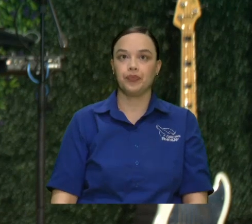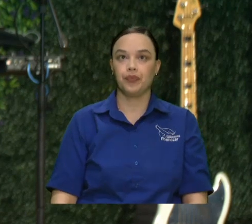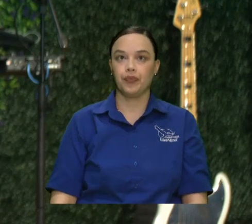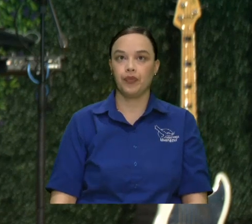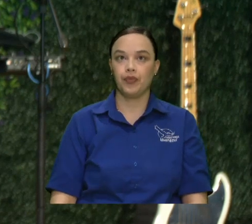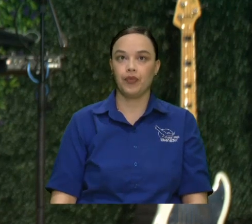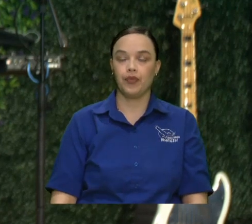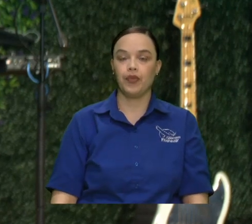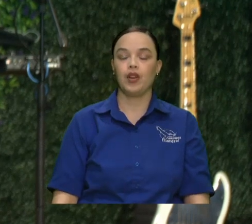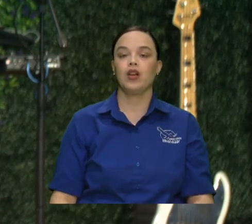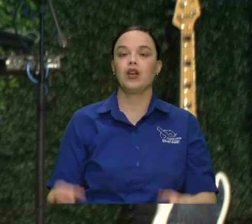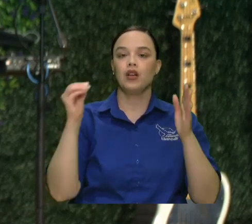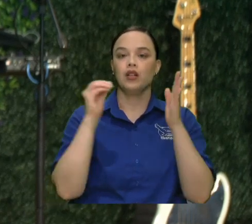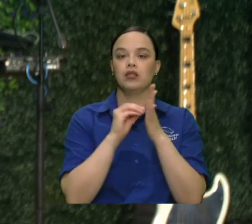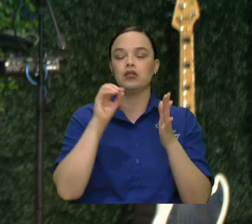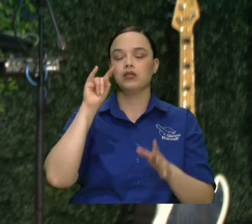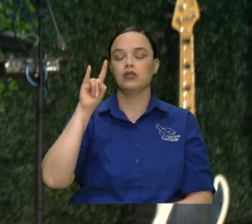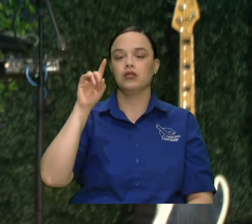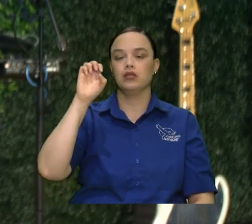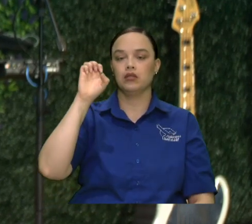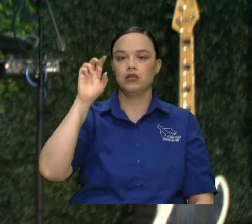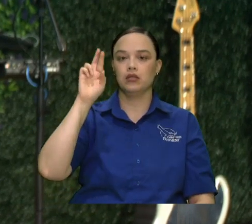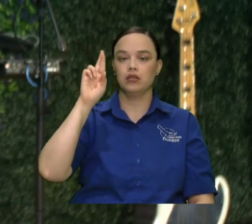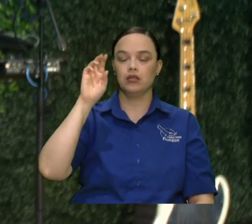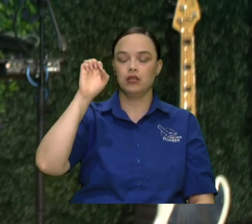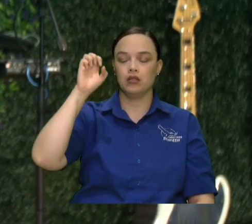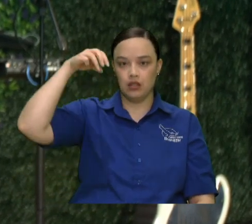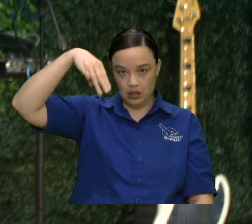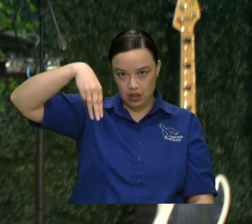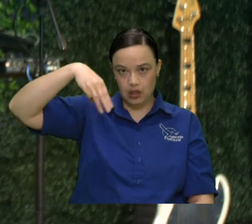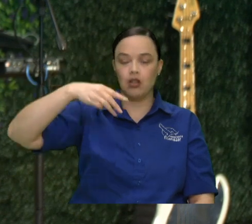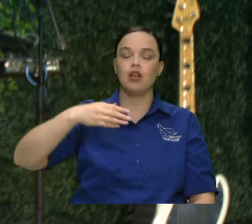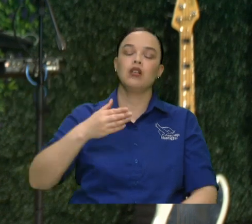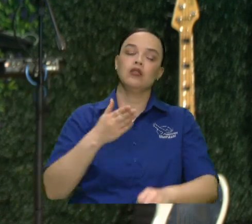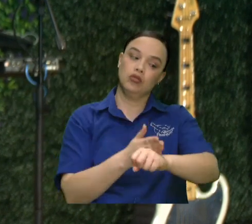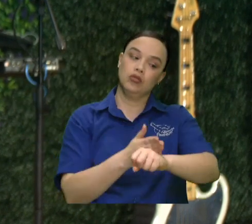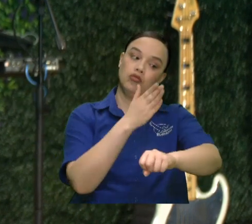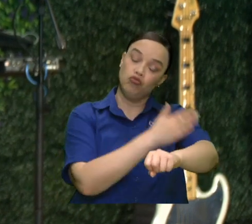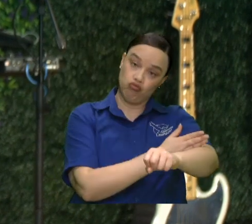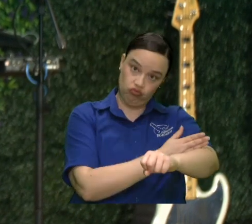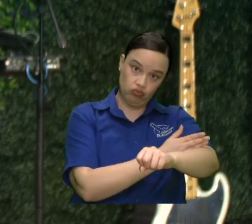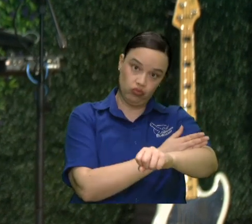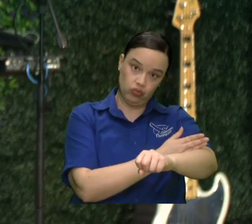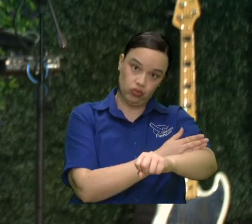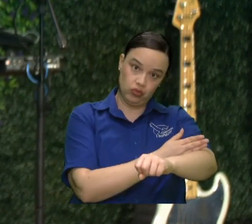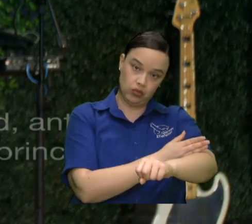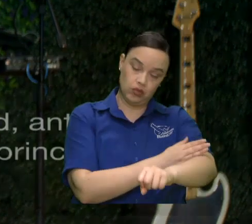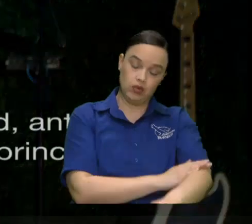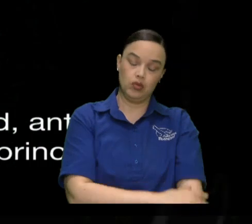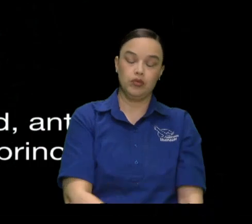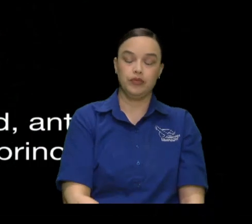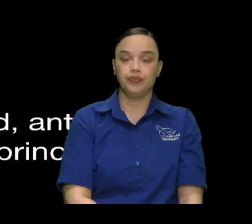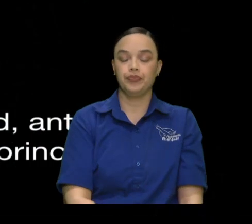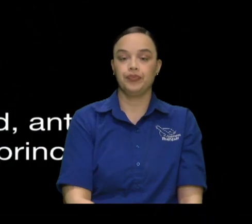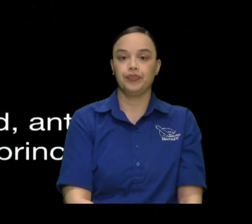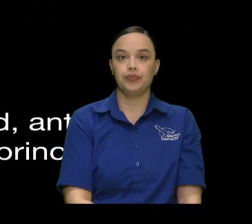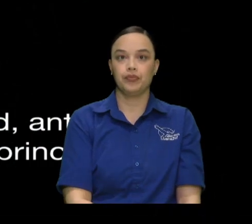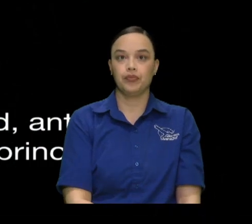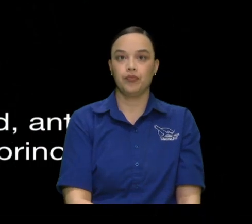que d qué es antes de antigüedad antiguo